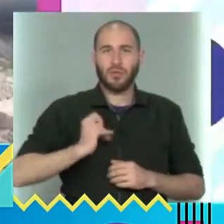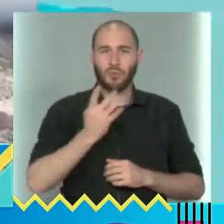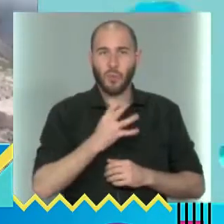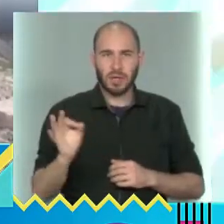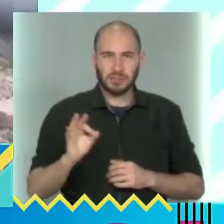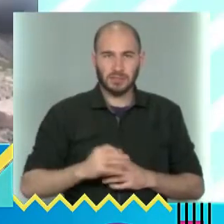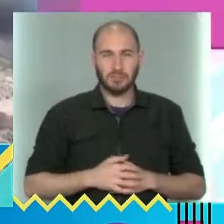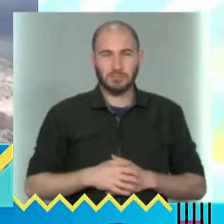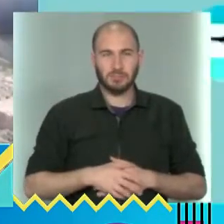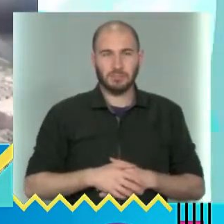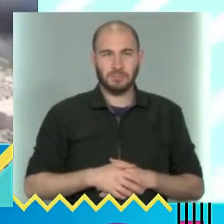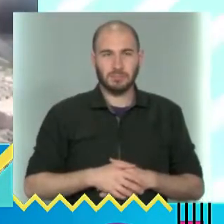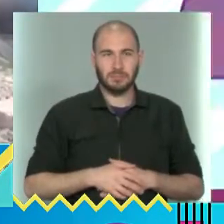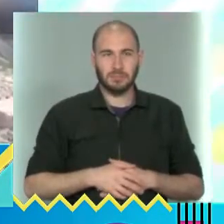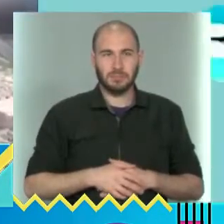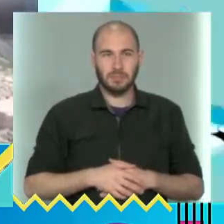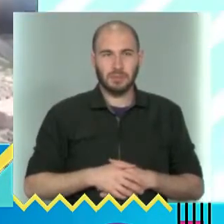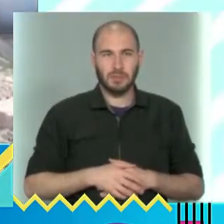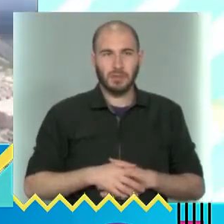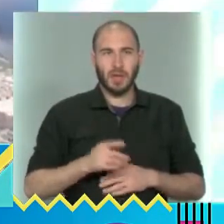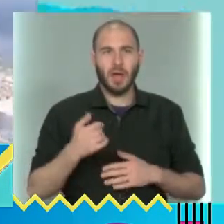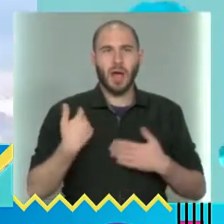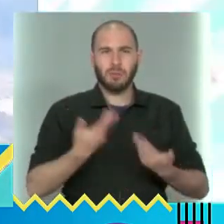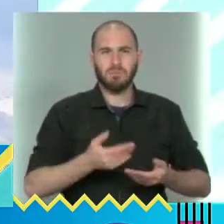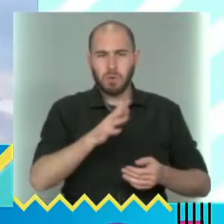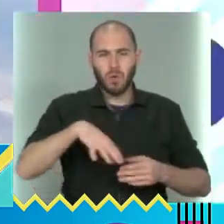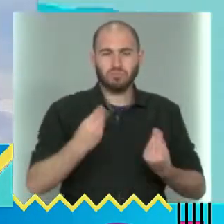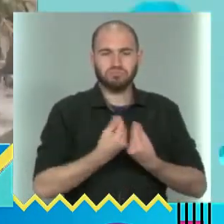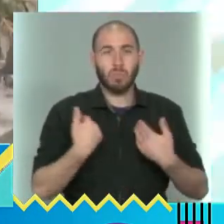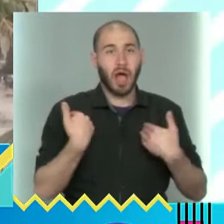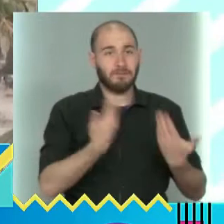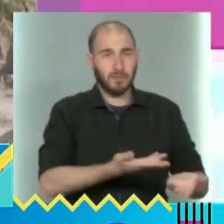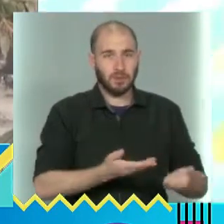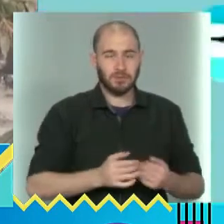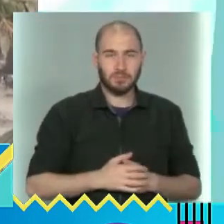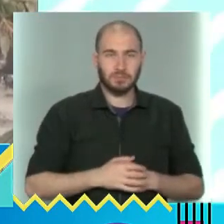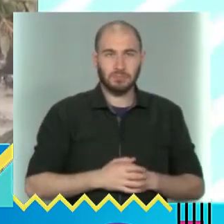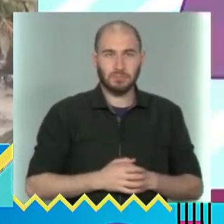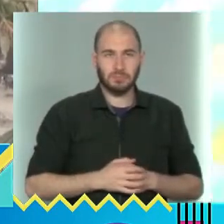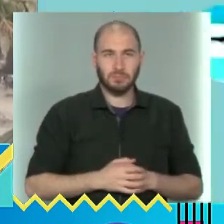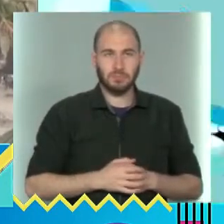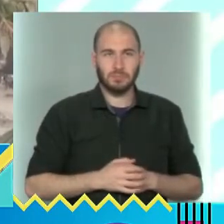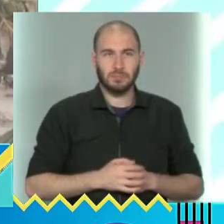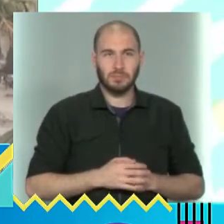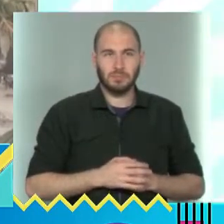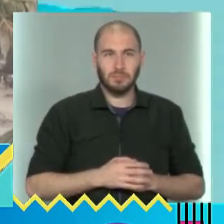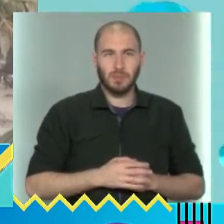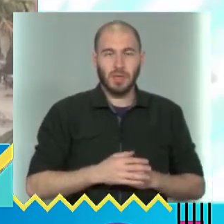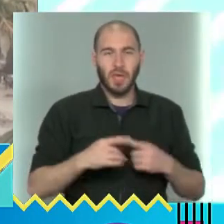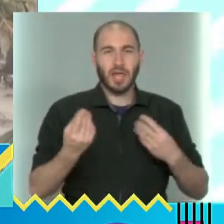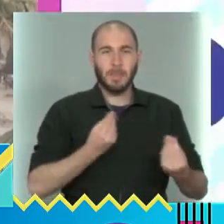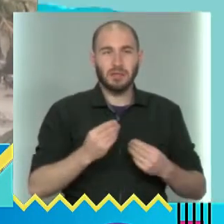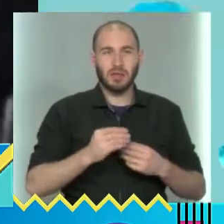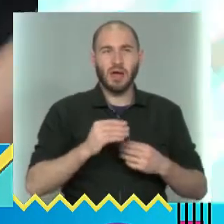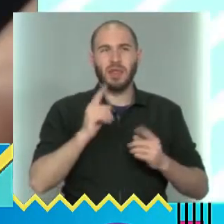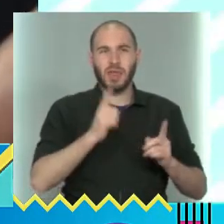años con la anuencia de gran parte de la población, porque hay que decirlo, y lo que le pasó al